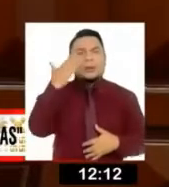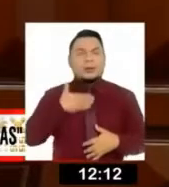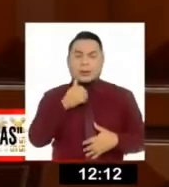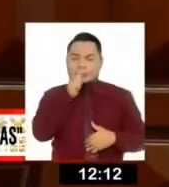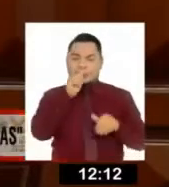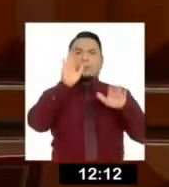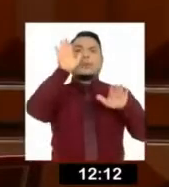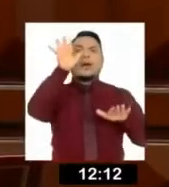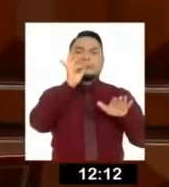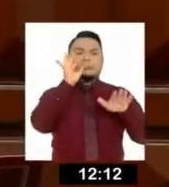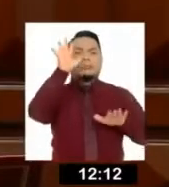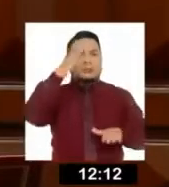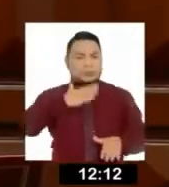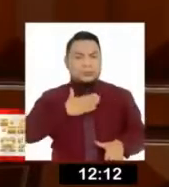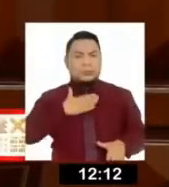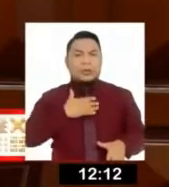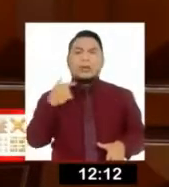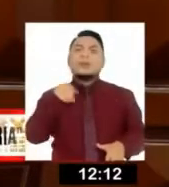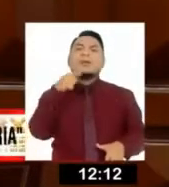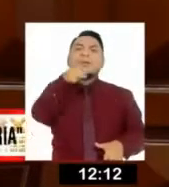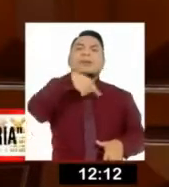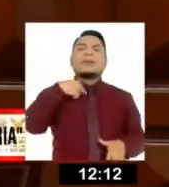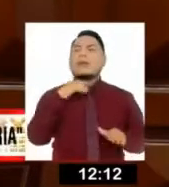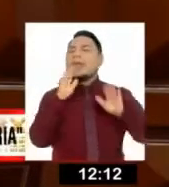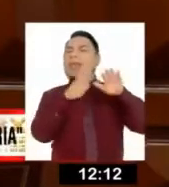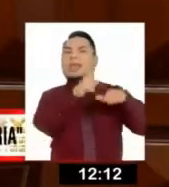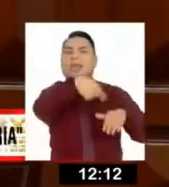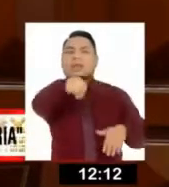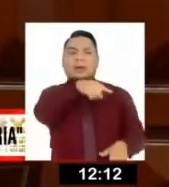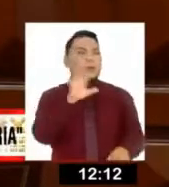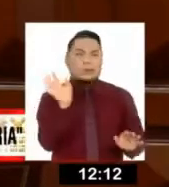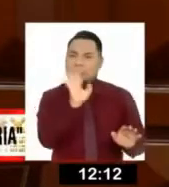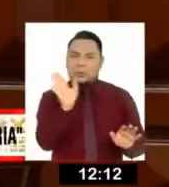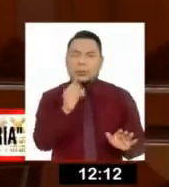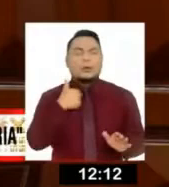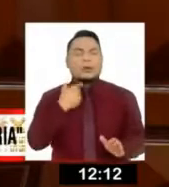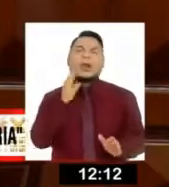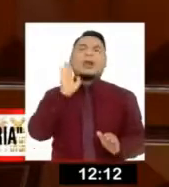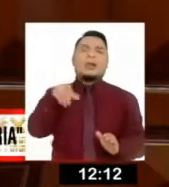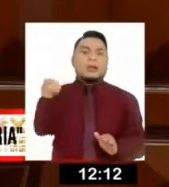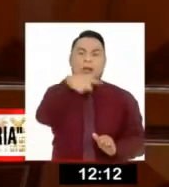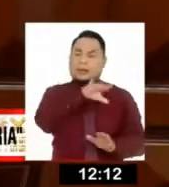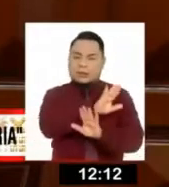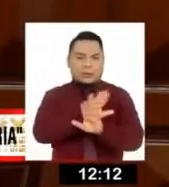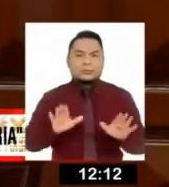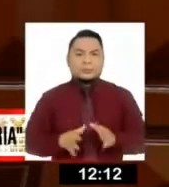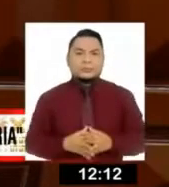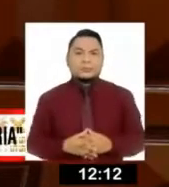palabra. No las defraudaremos, no los defraudaré.